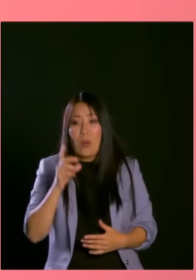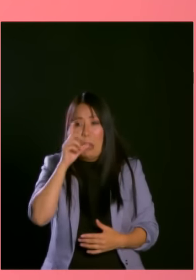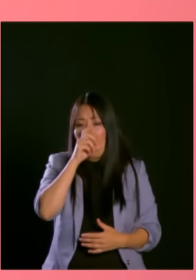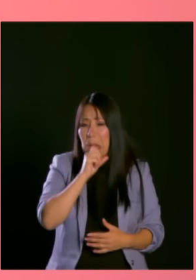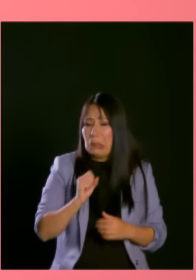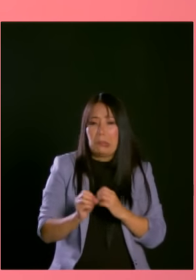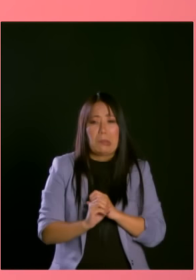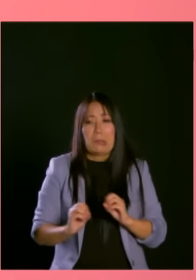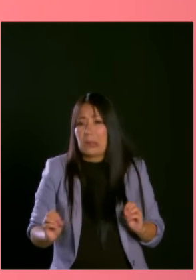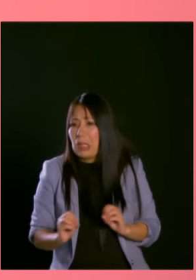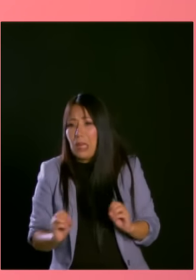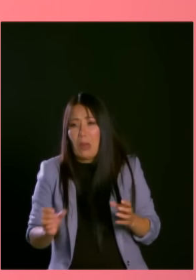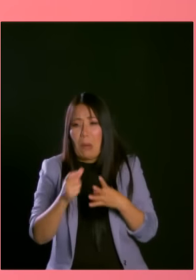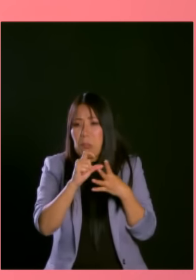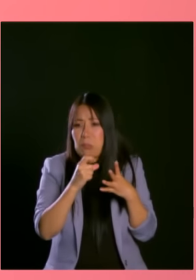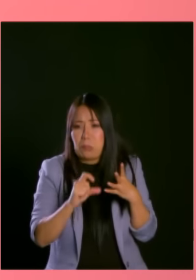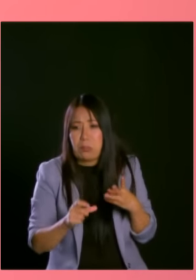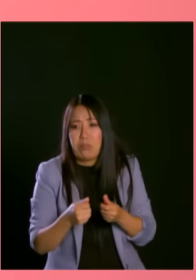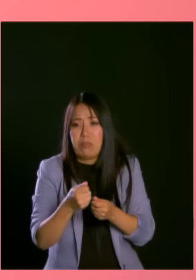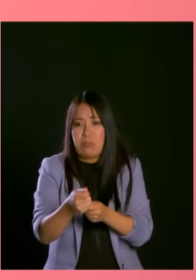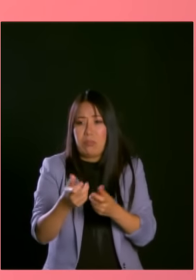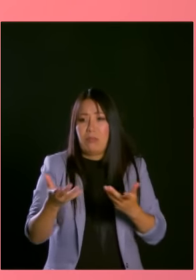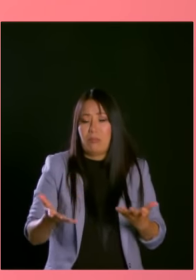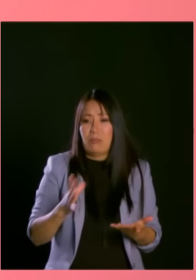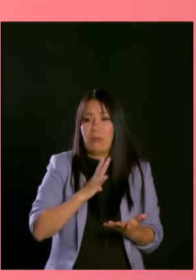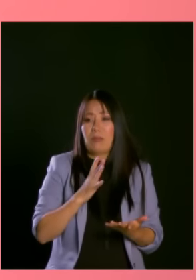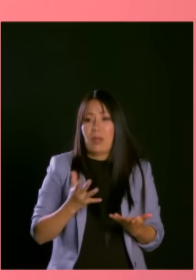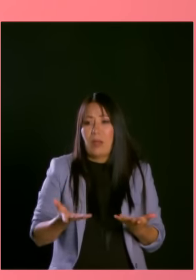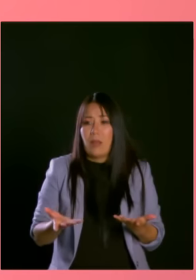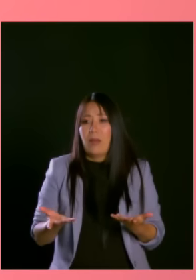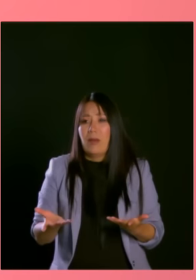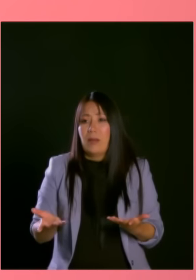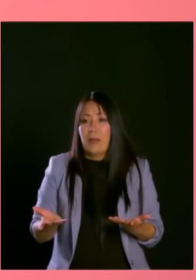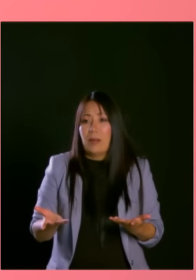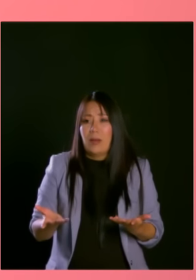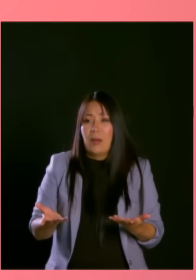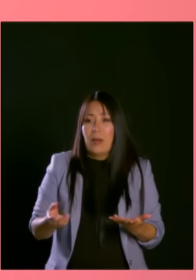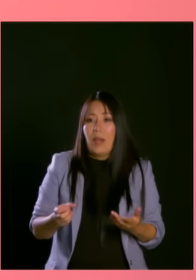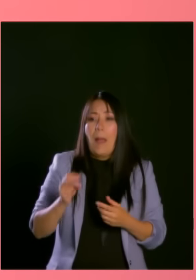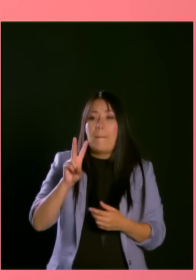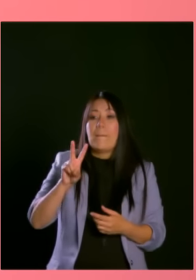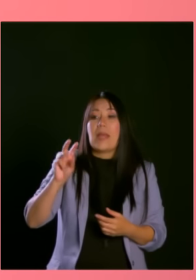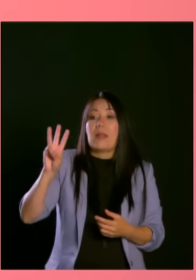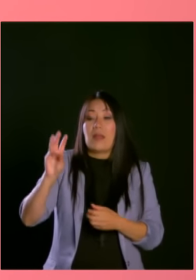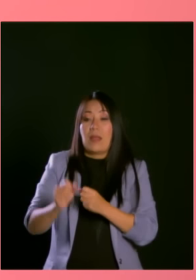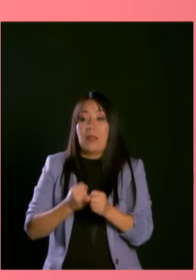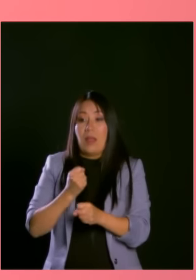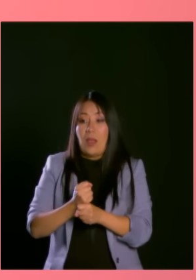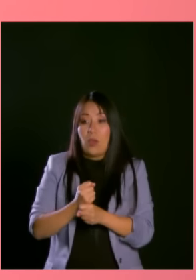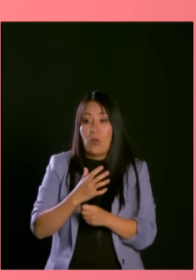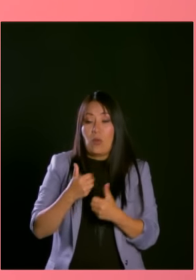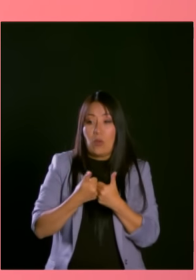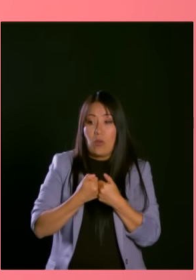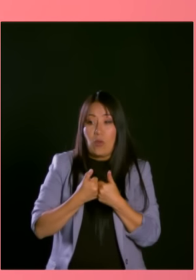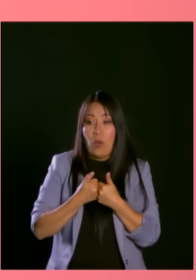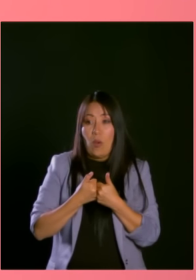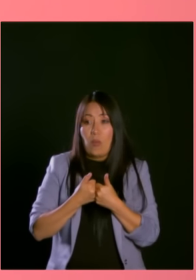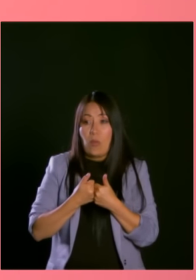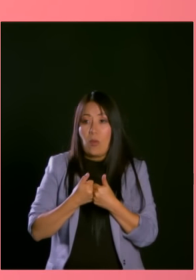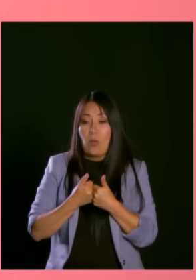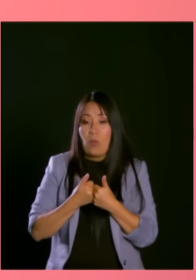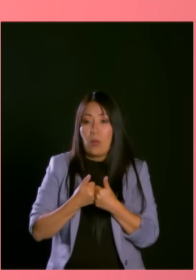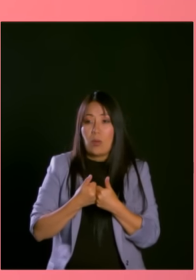le dije. Yo tenía 19, nos casamos a los 23 años, ella 19, ¿verdad? Le dije, mire, lo único que sabe es que